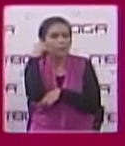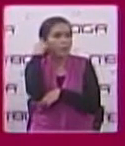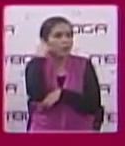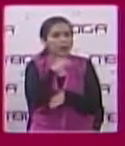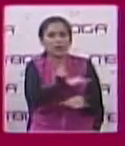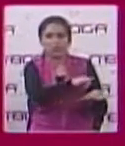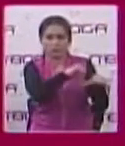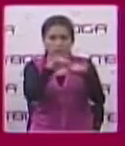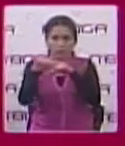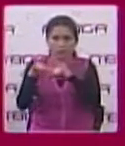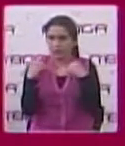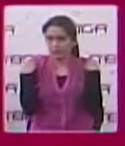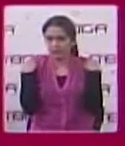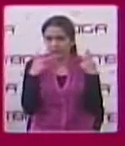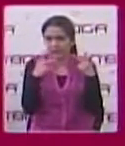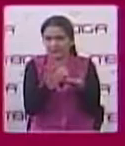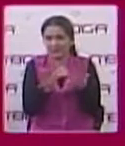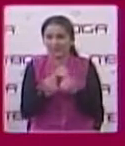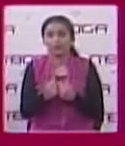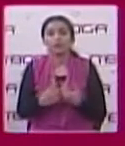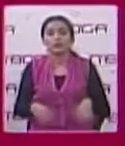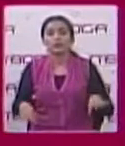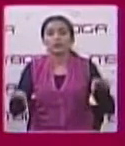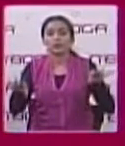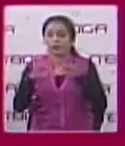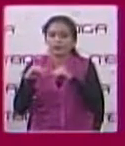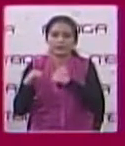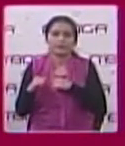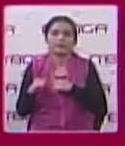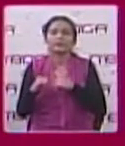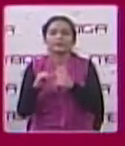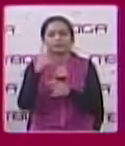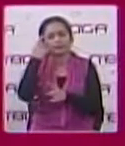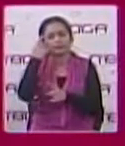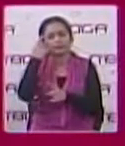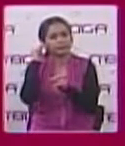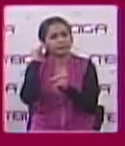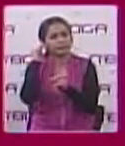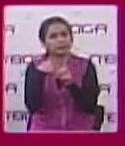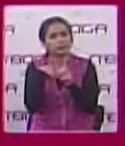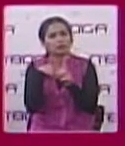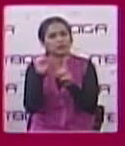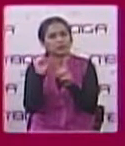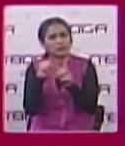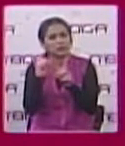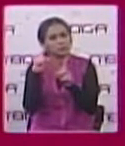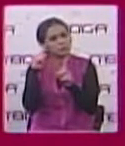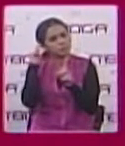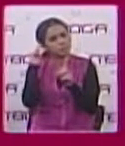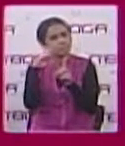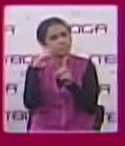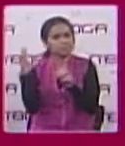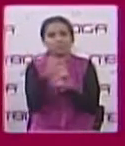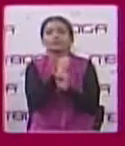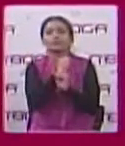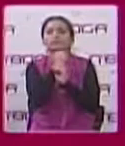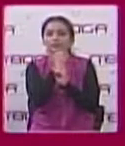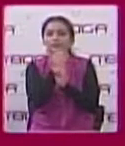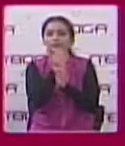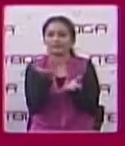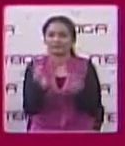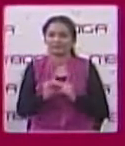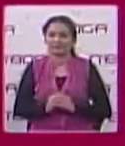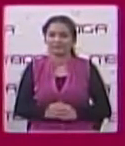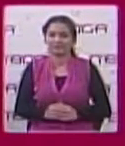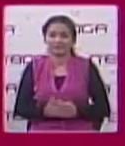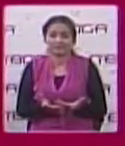oportunidades. Creo que es importante el tener esa perspectiva de que sí podemos, de que podemos estar sentados en las mismas